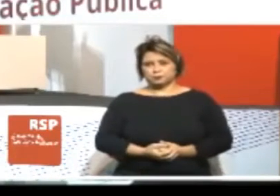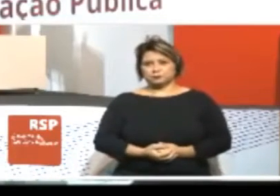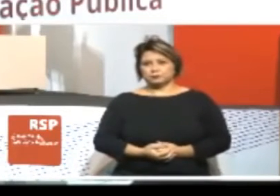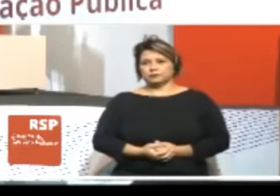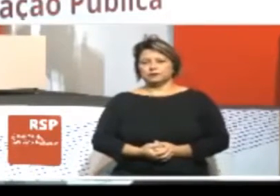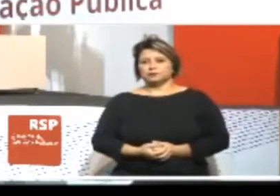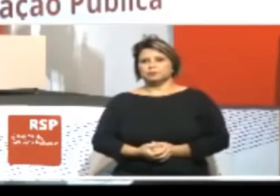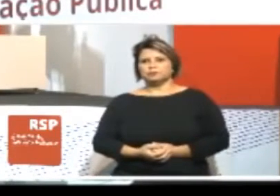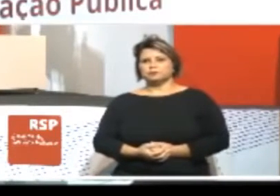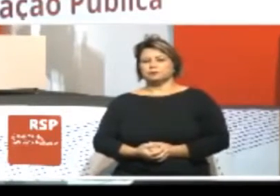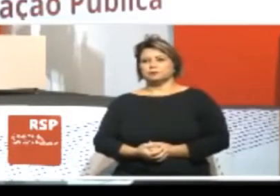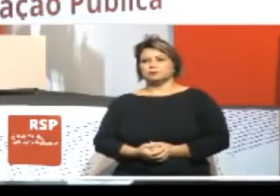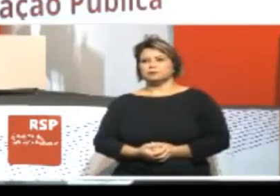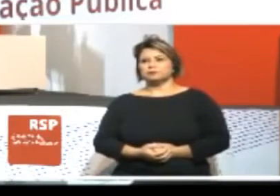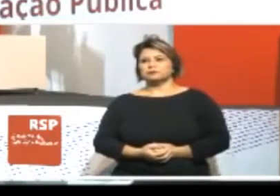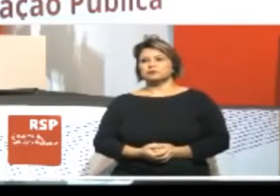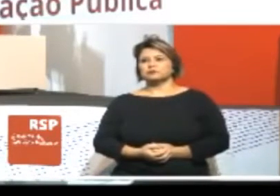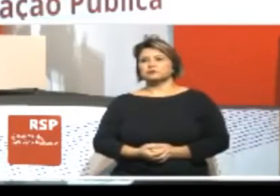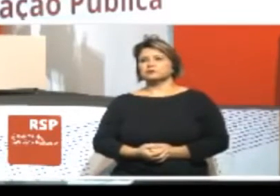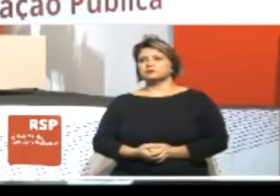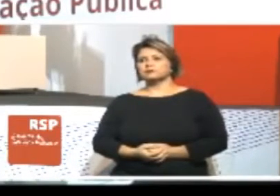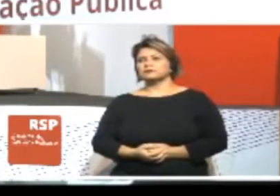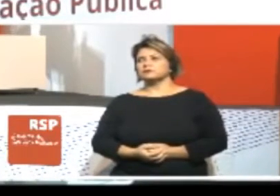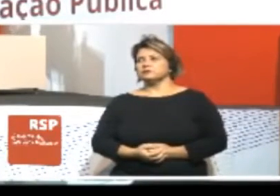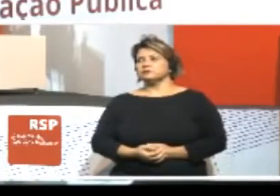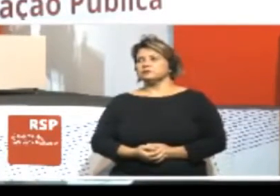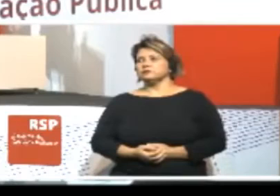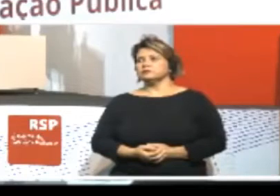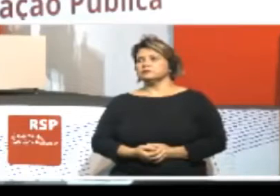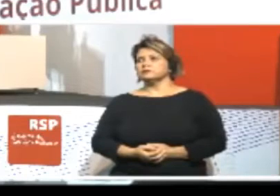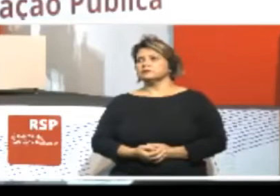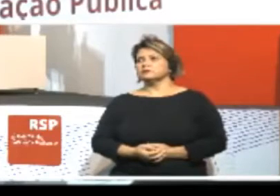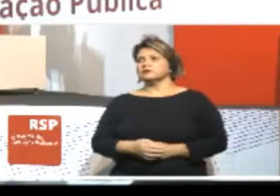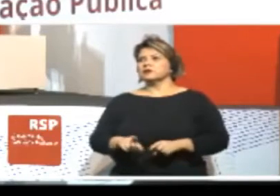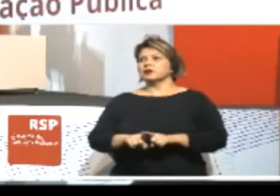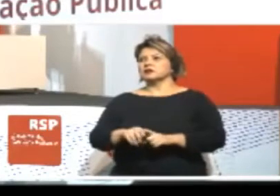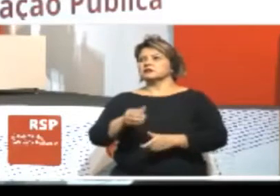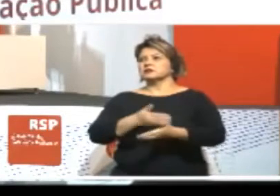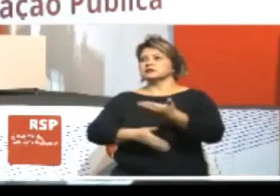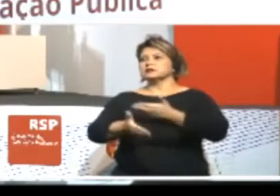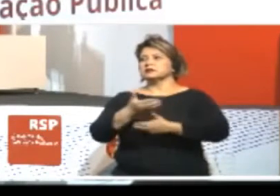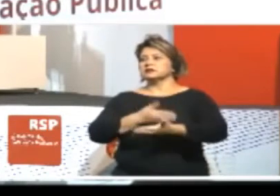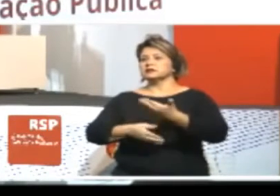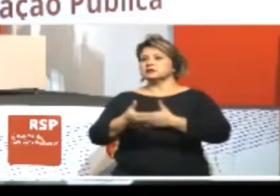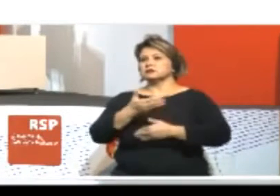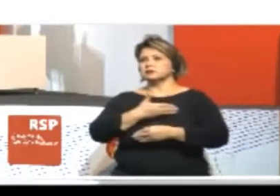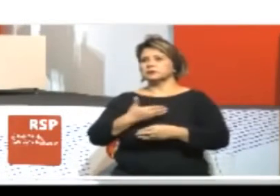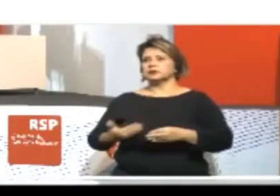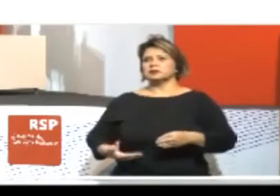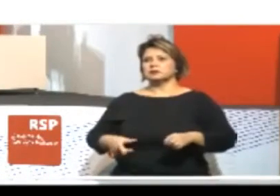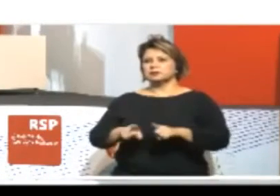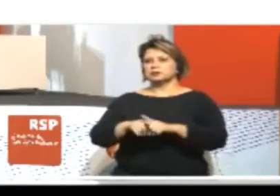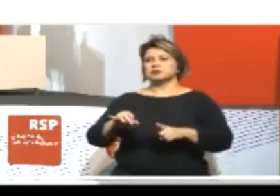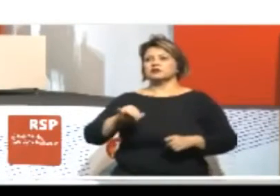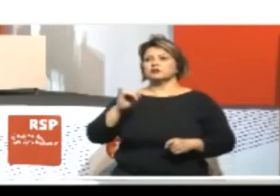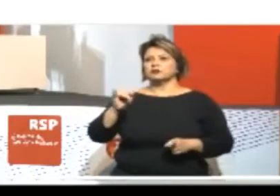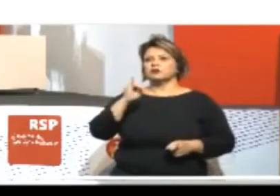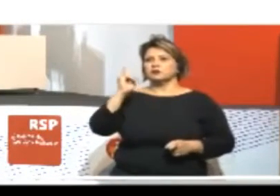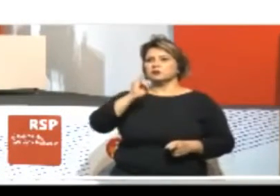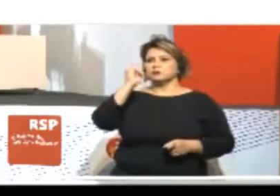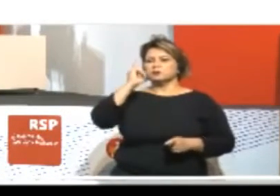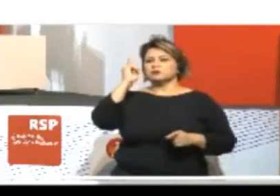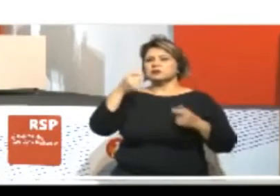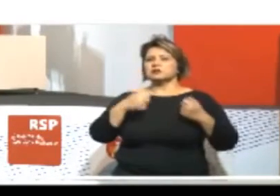As relações intergovernamentais, isso é algo fundamental. Pero hay que tener en cuenta que las